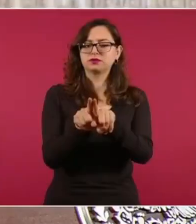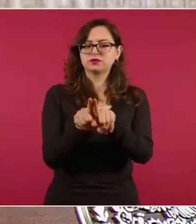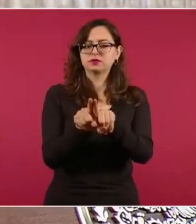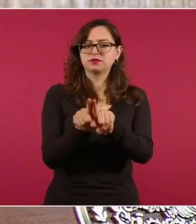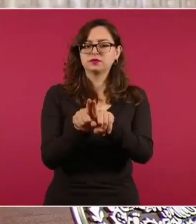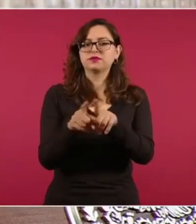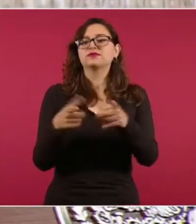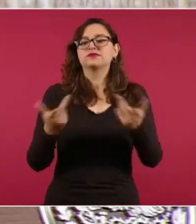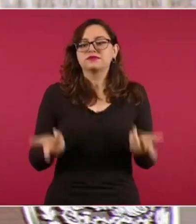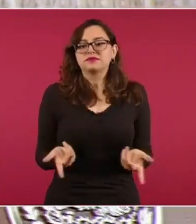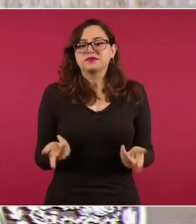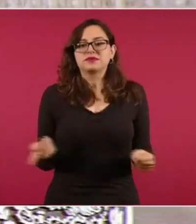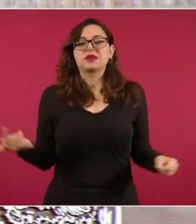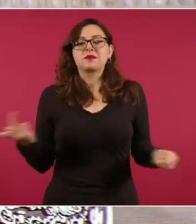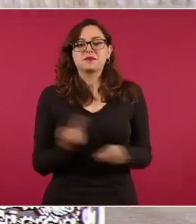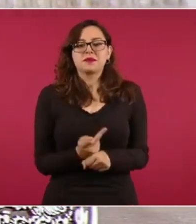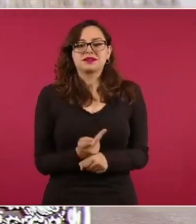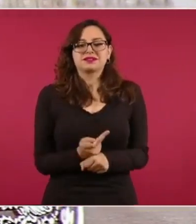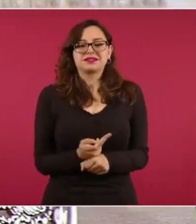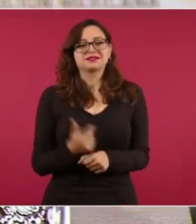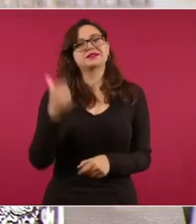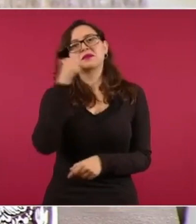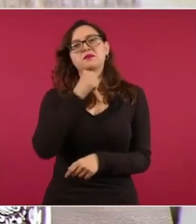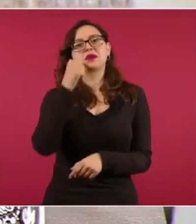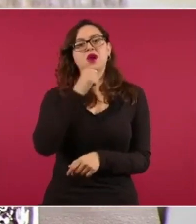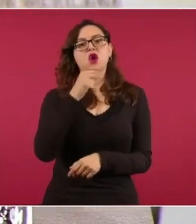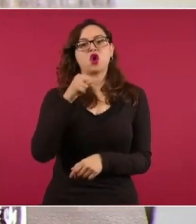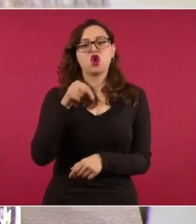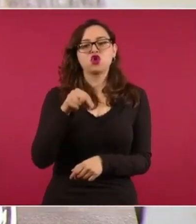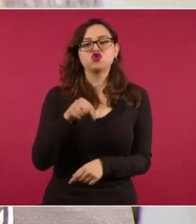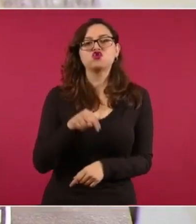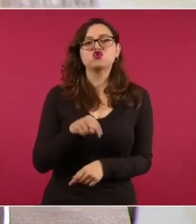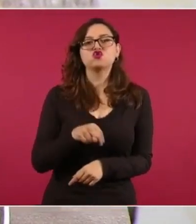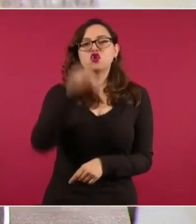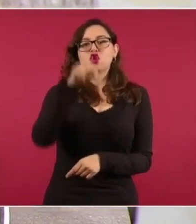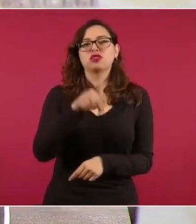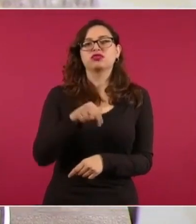En el norte votaron más